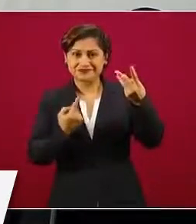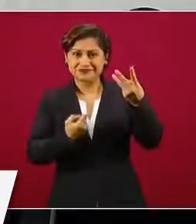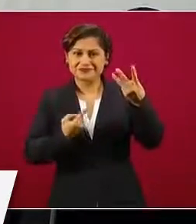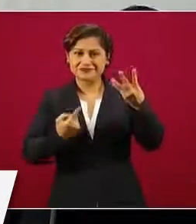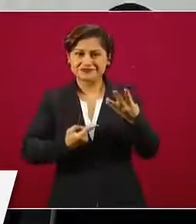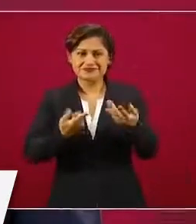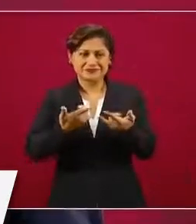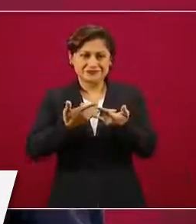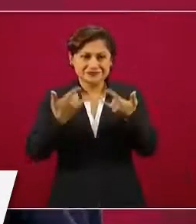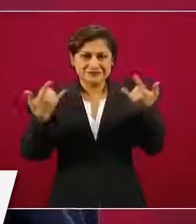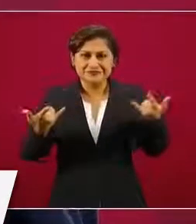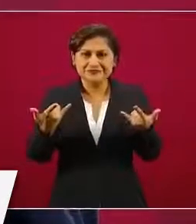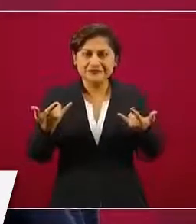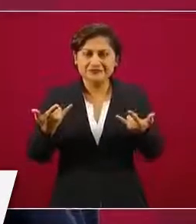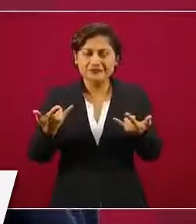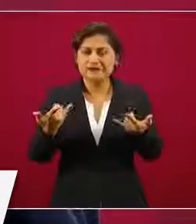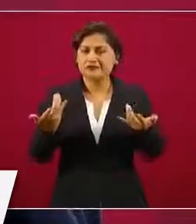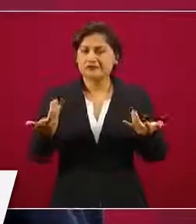ya